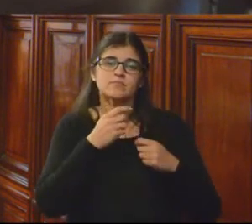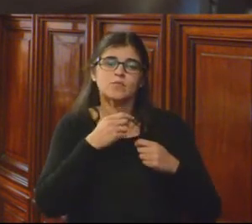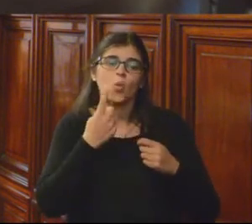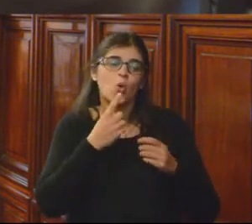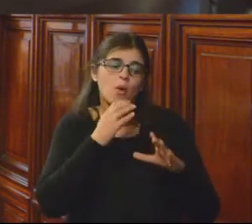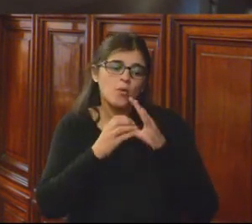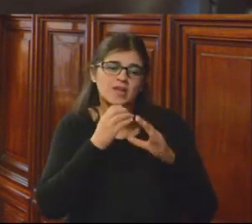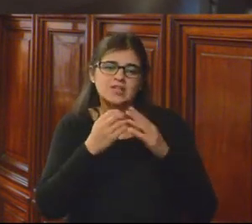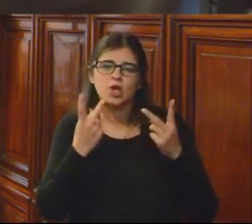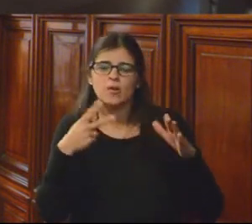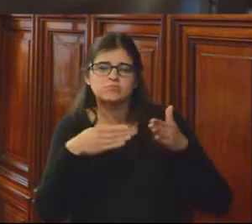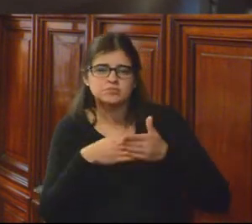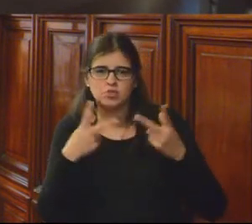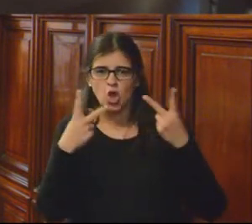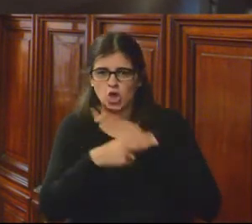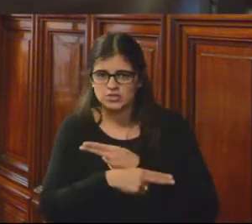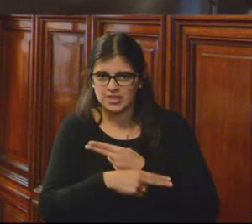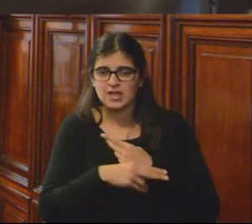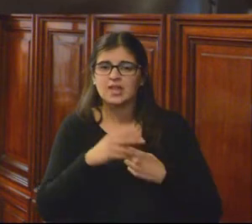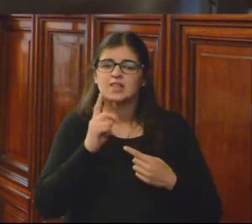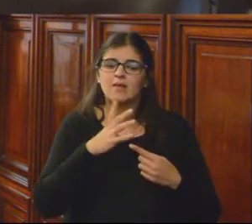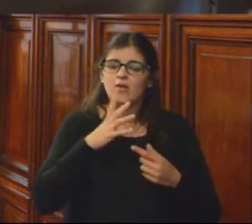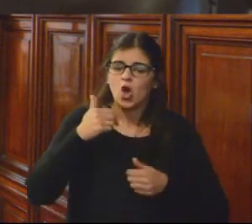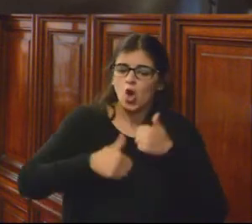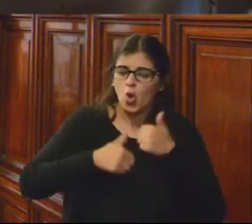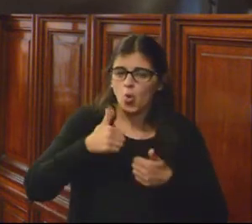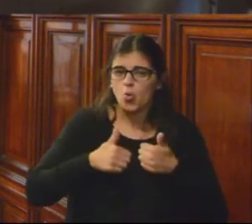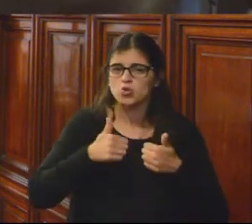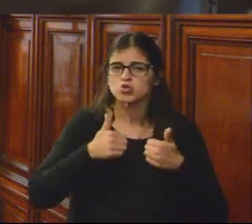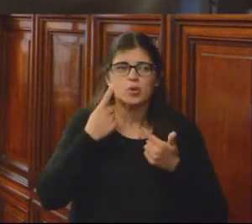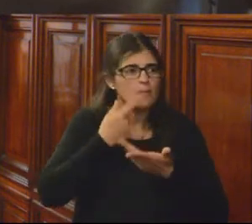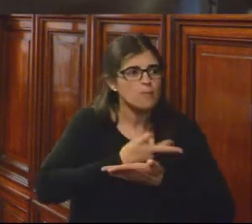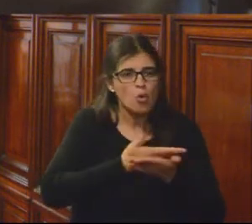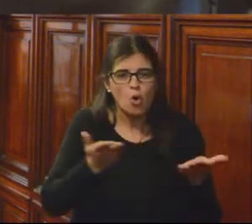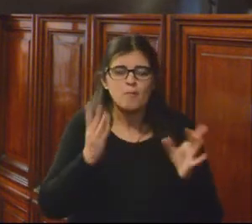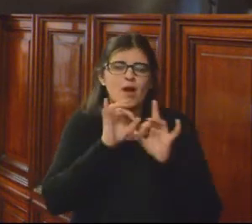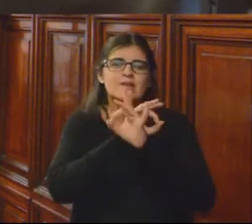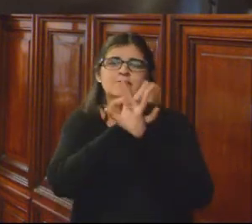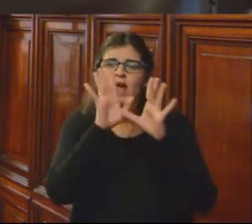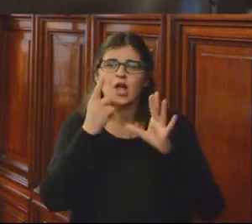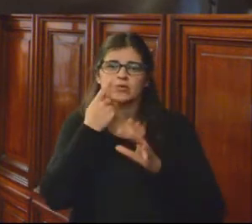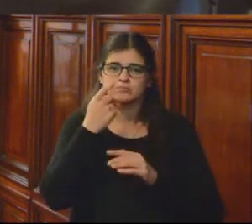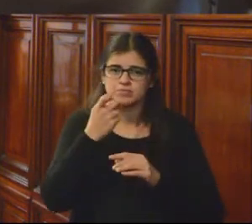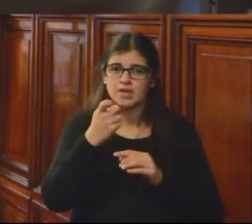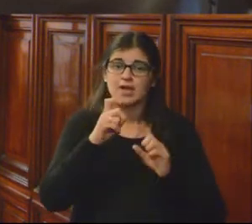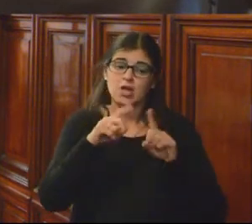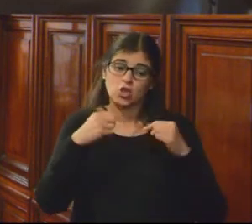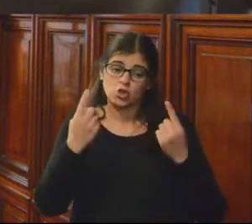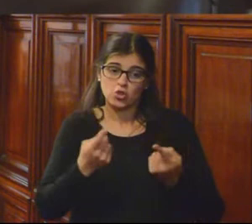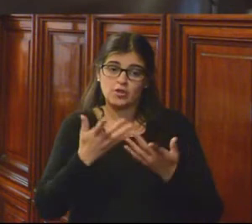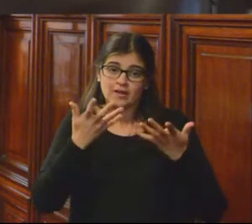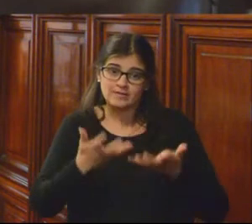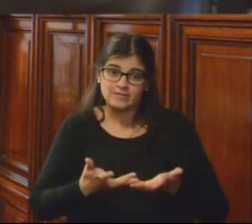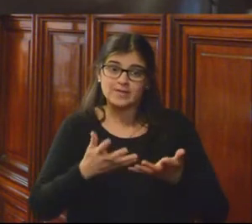medio de comunicación. Tiene que haber concursos públicos, mecanismos y procesos transparentes para que tanto los que